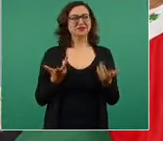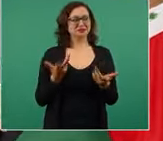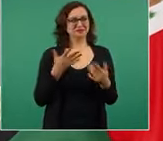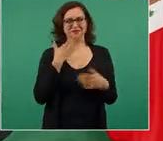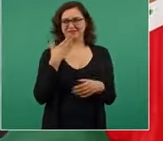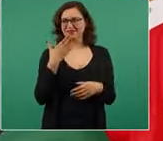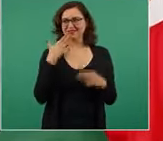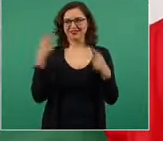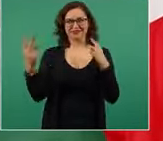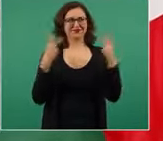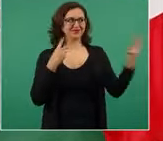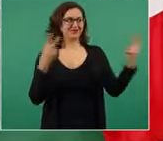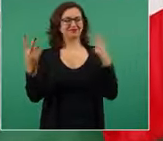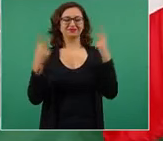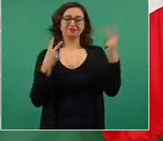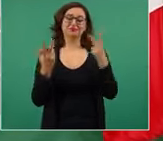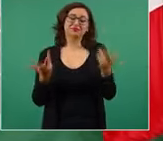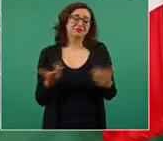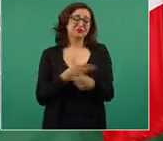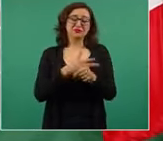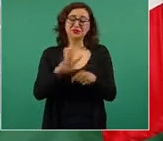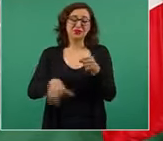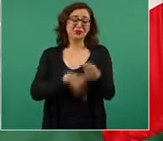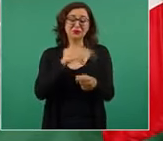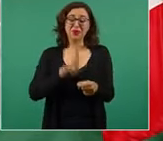pues es normal,